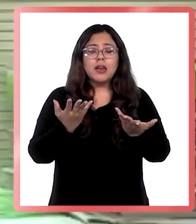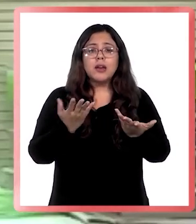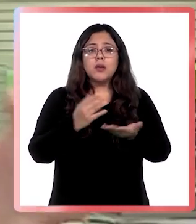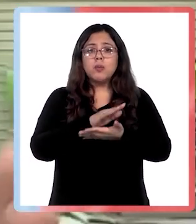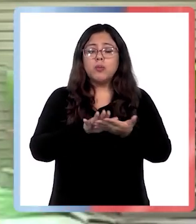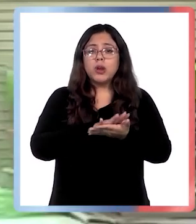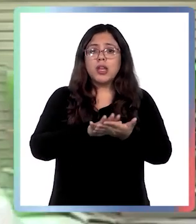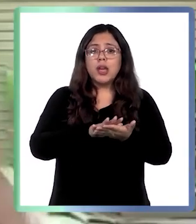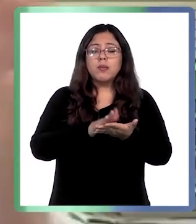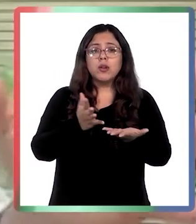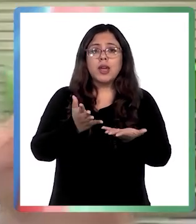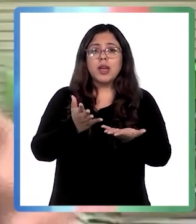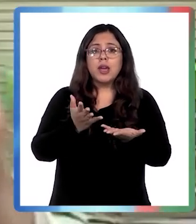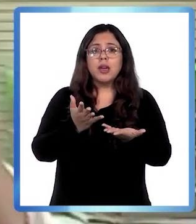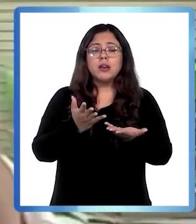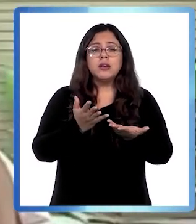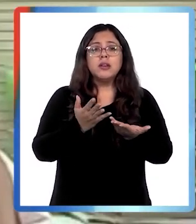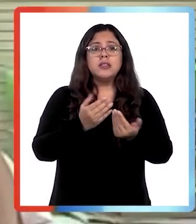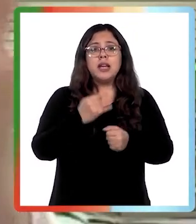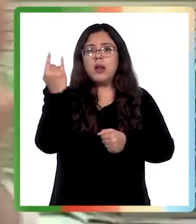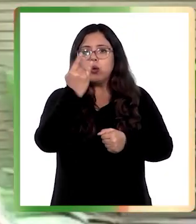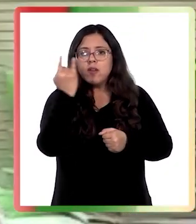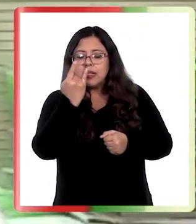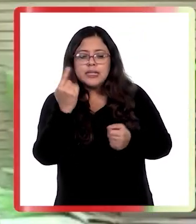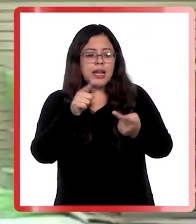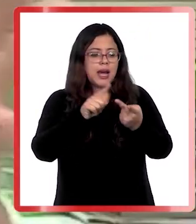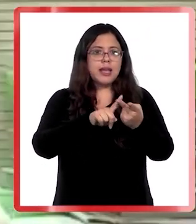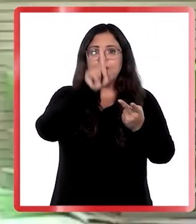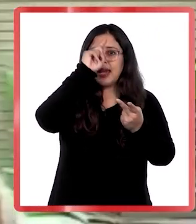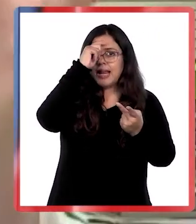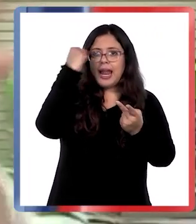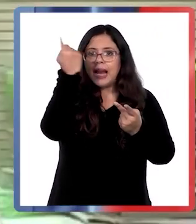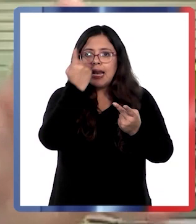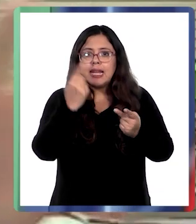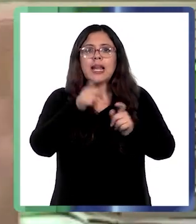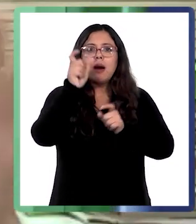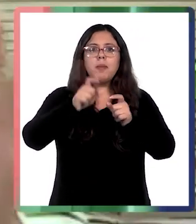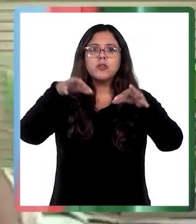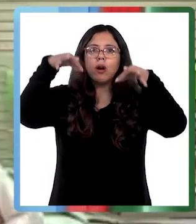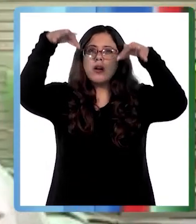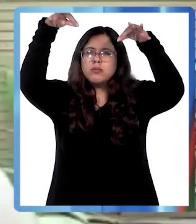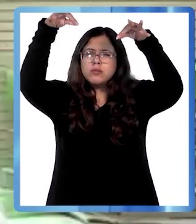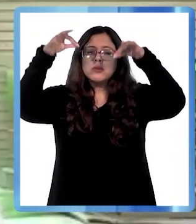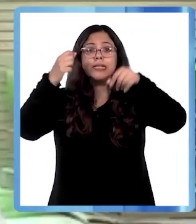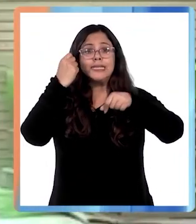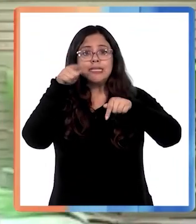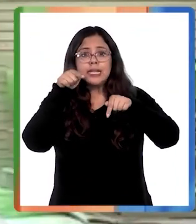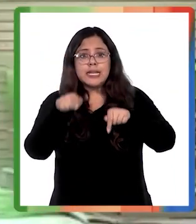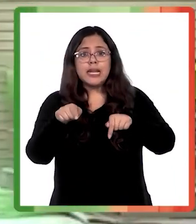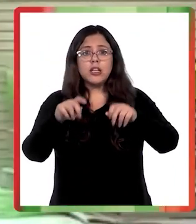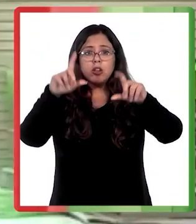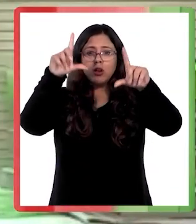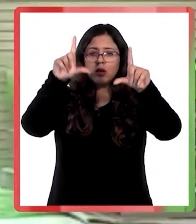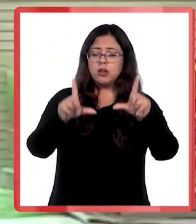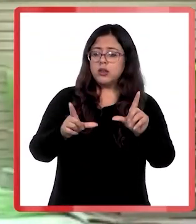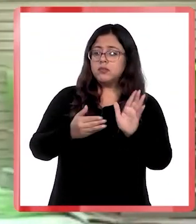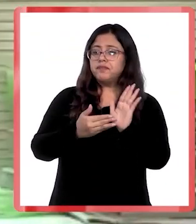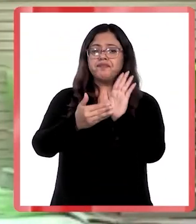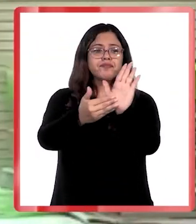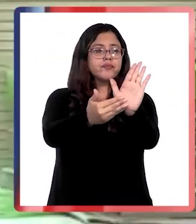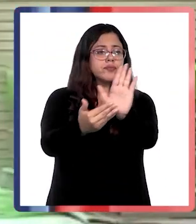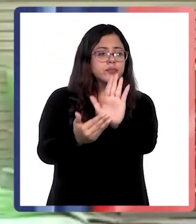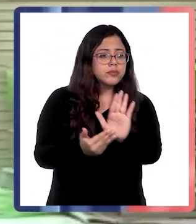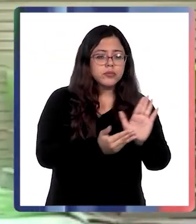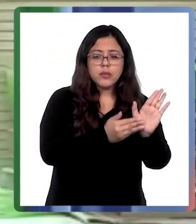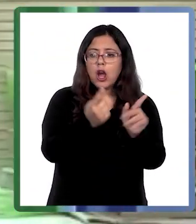las clínicas grandes, en las universidades, donde los radiólogos que han entendido esto, ¿verdad?, se lo enseñan a los demás radiólogos. Y hoy